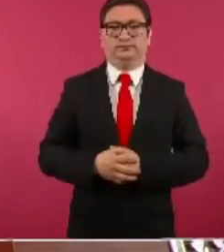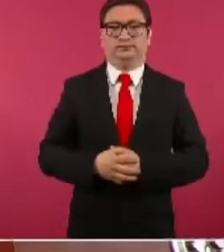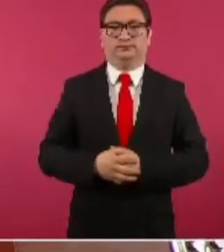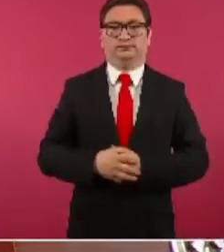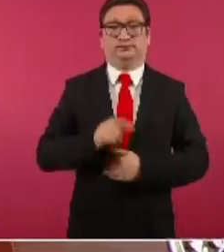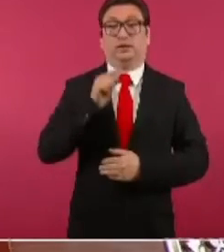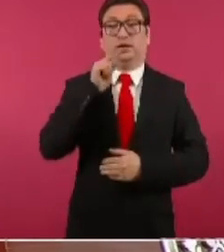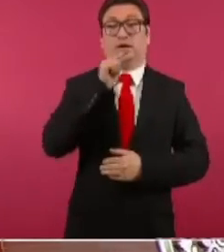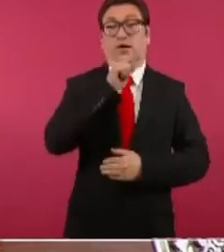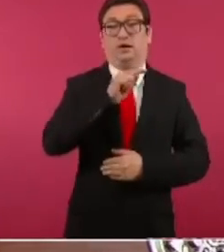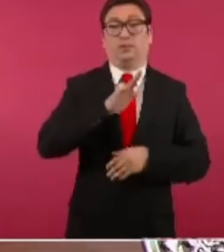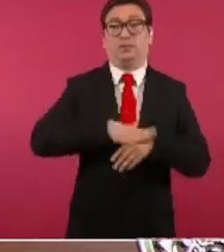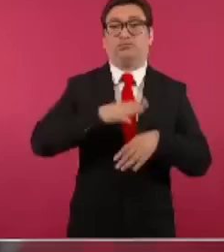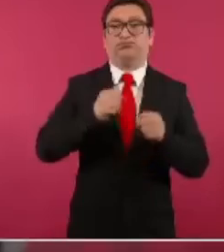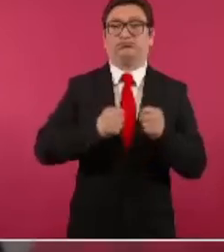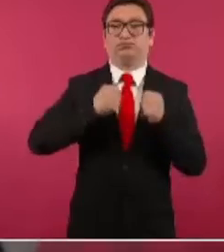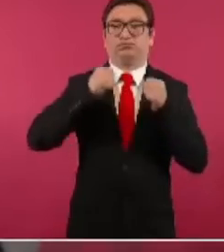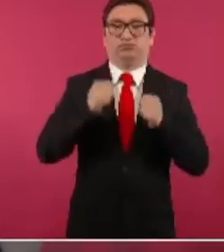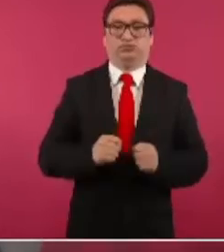blindada,